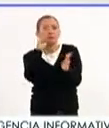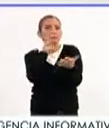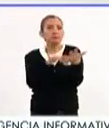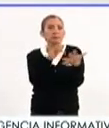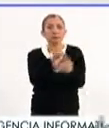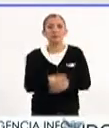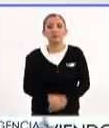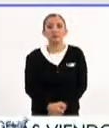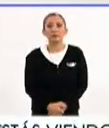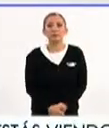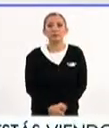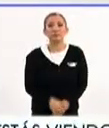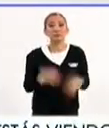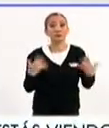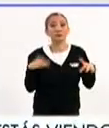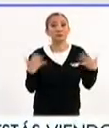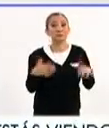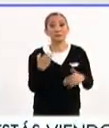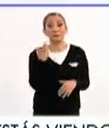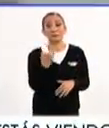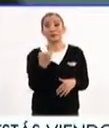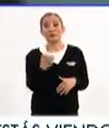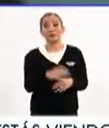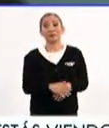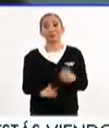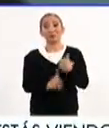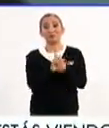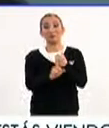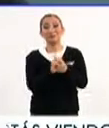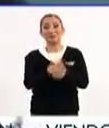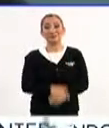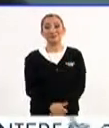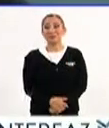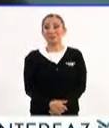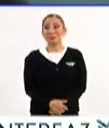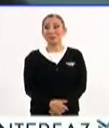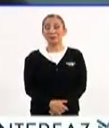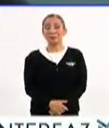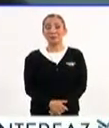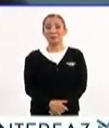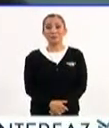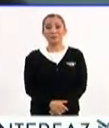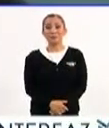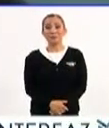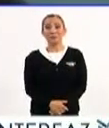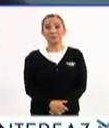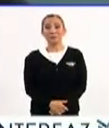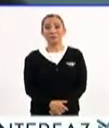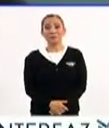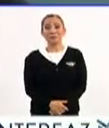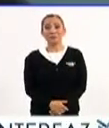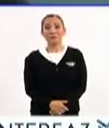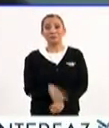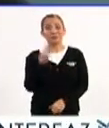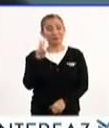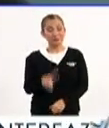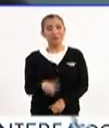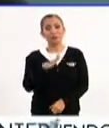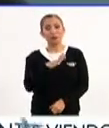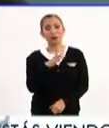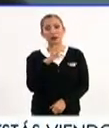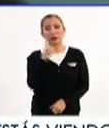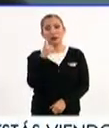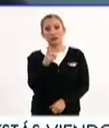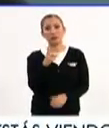acercarse? Uy, ese sí, a mí me mete en un problemota. Sobre Einstein particularmente